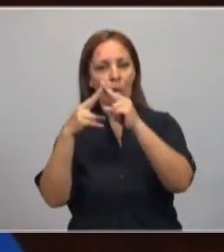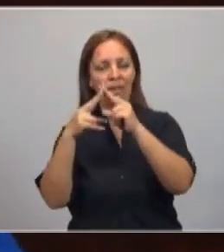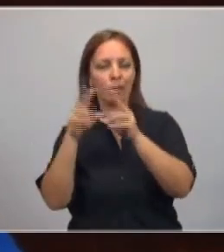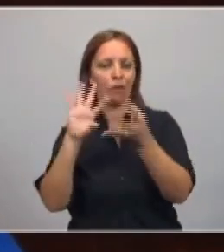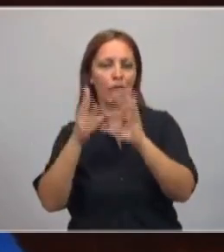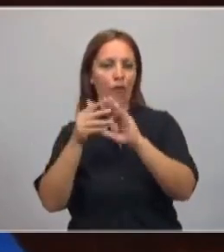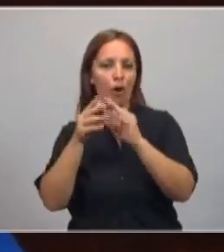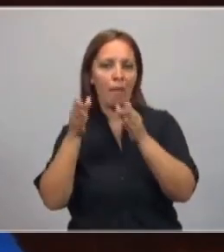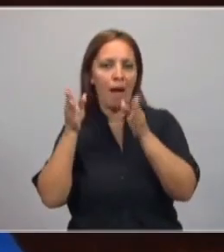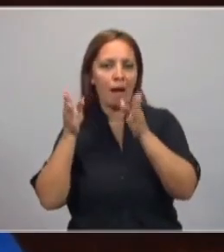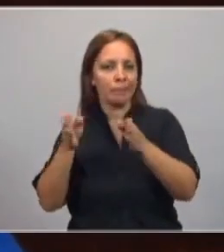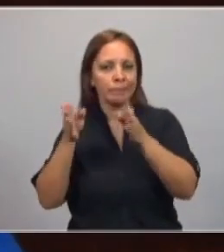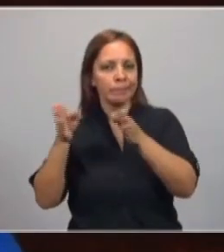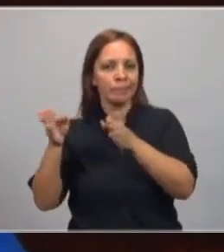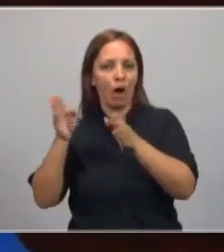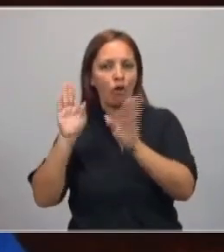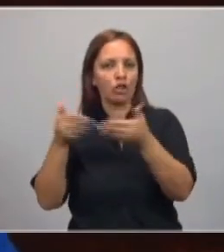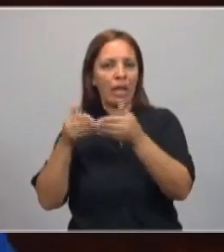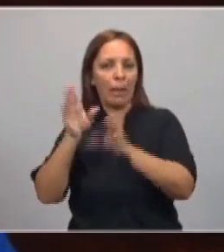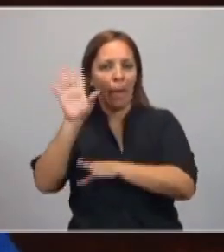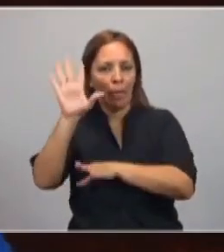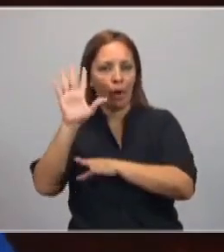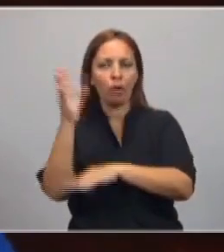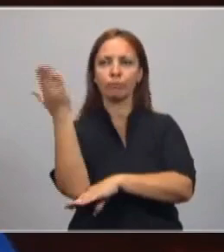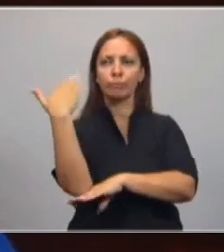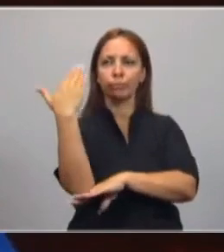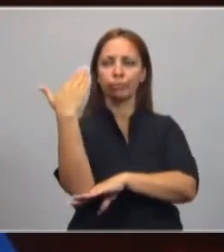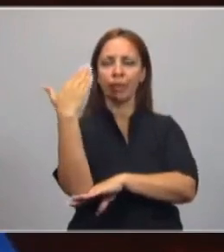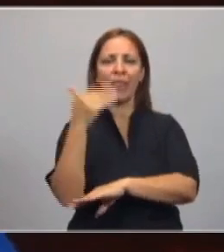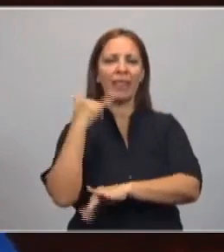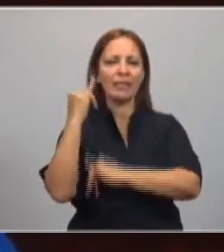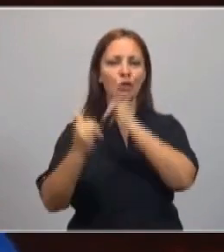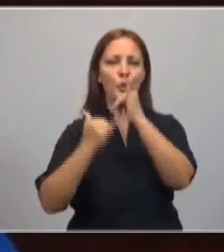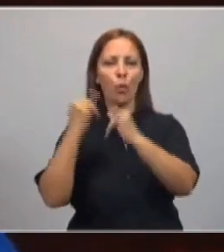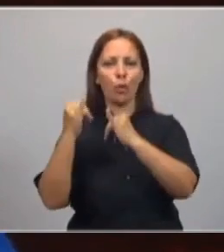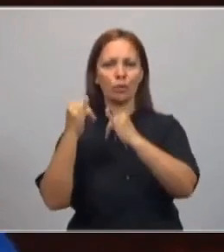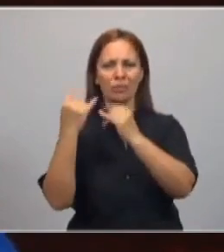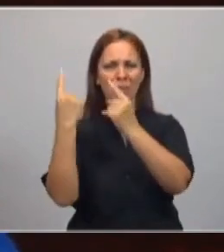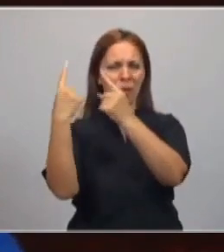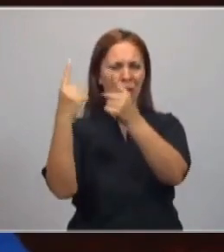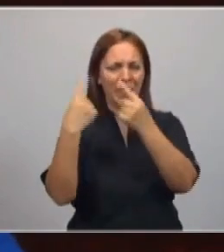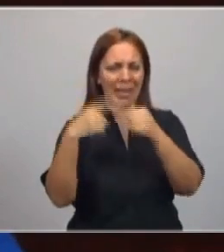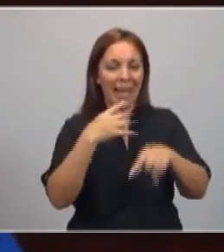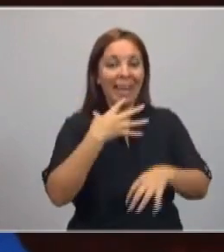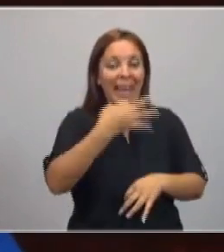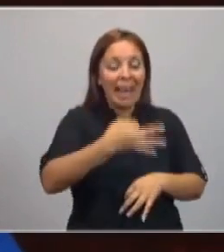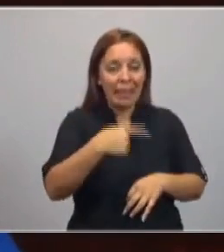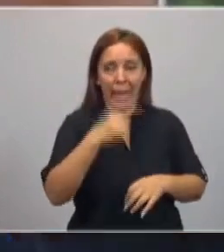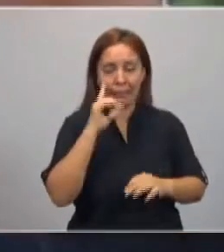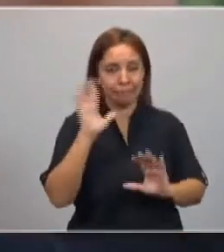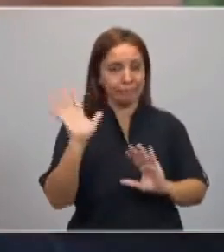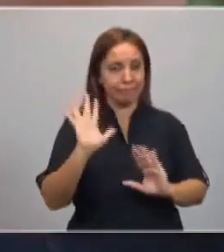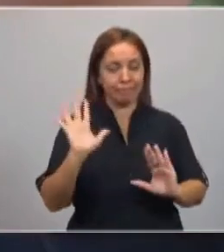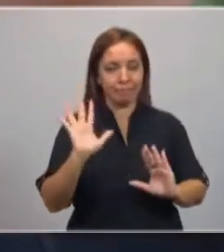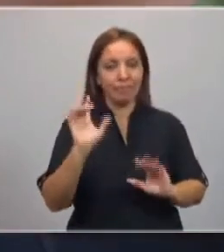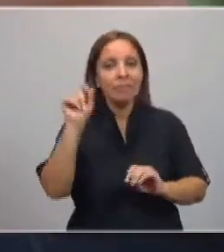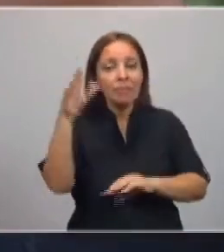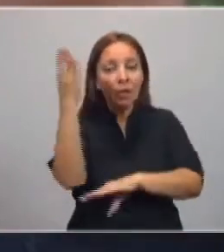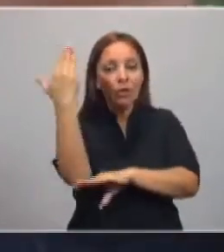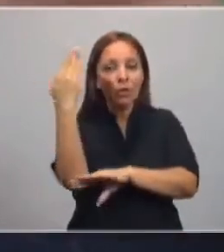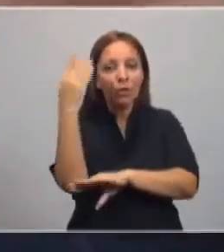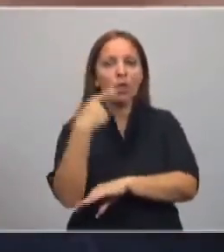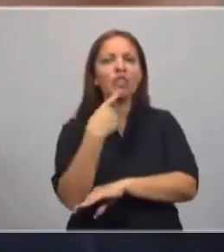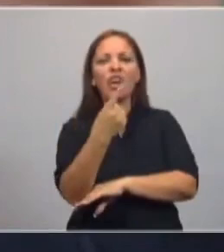conservador en el que expuso un discurso completamente alejado de la realidad argentina. En su alocución dijo